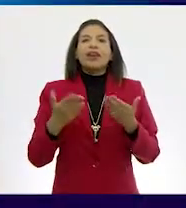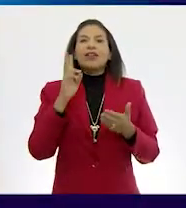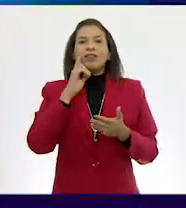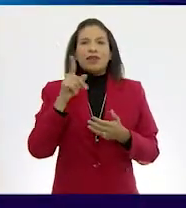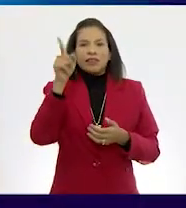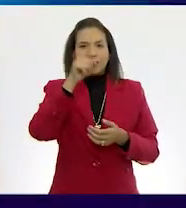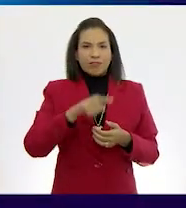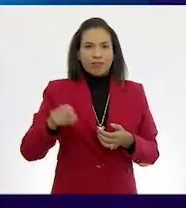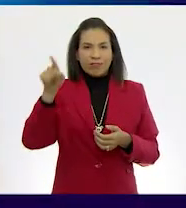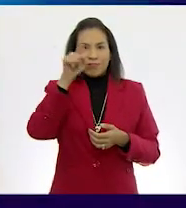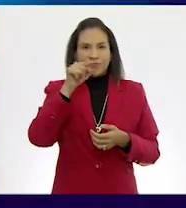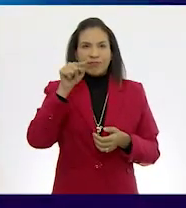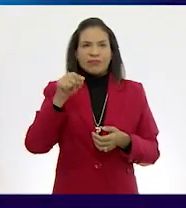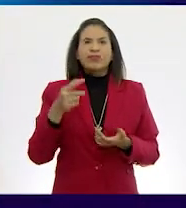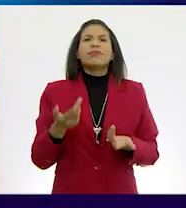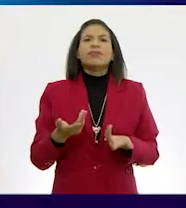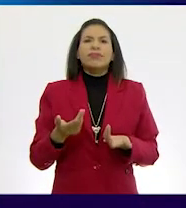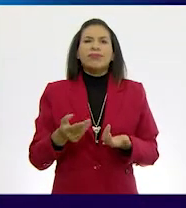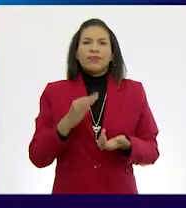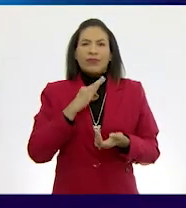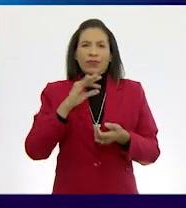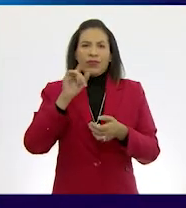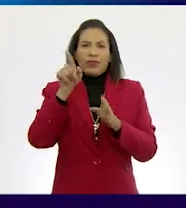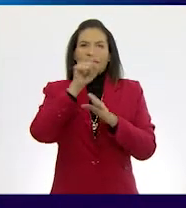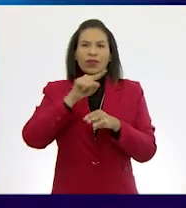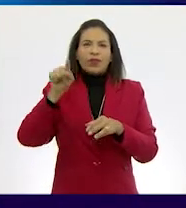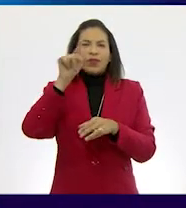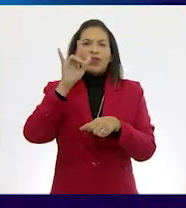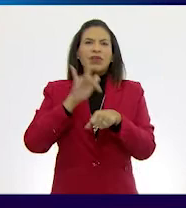pantalla y caen